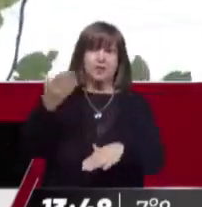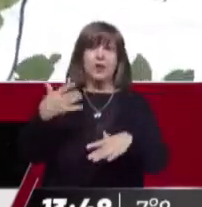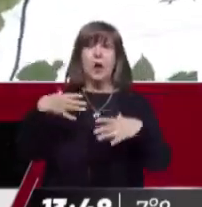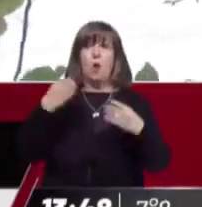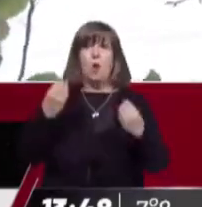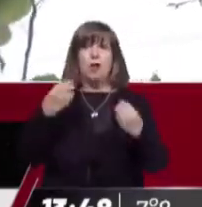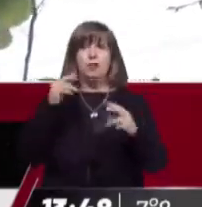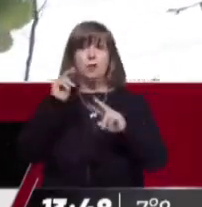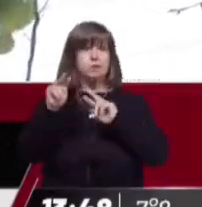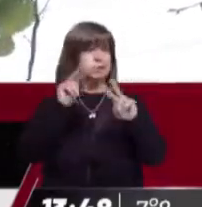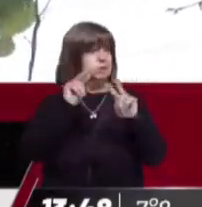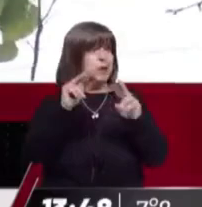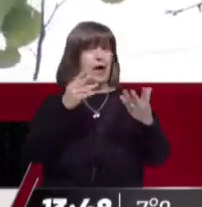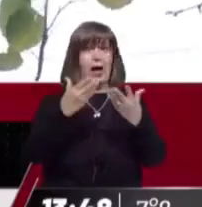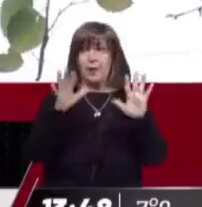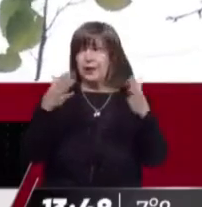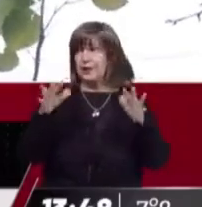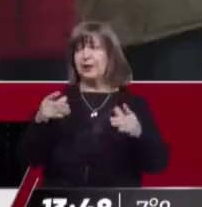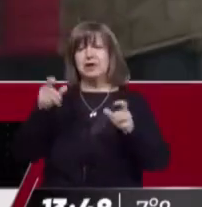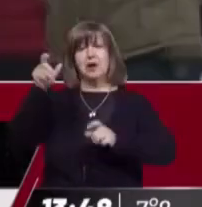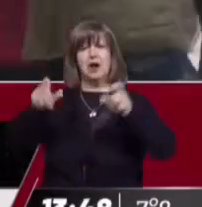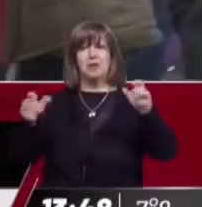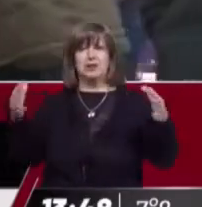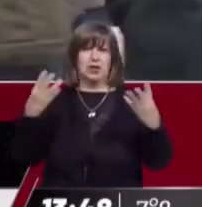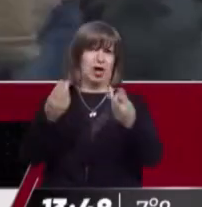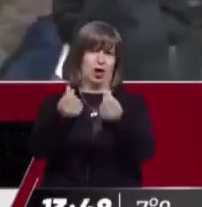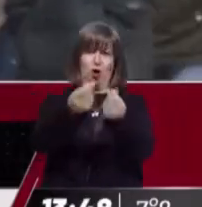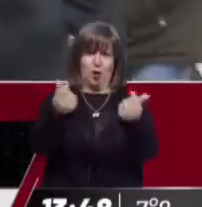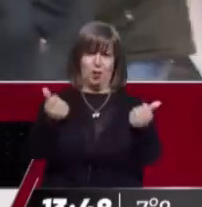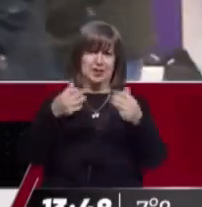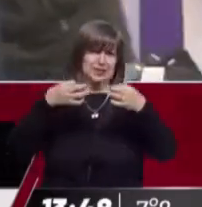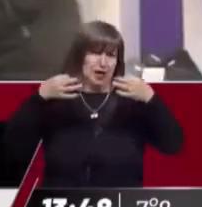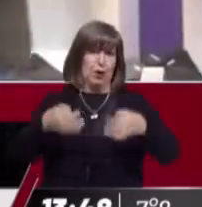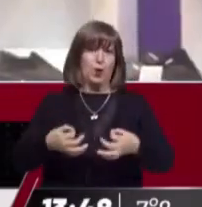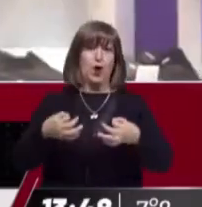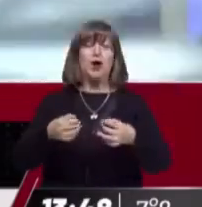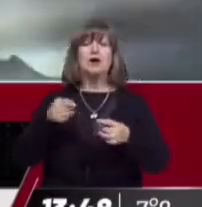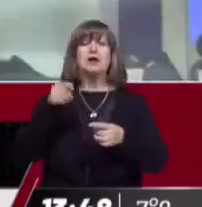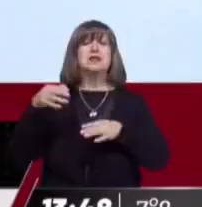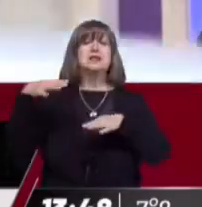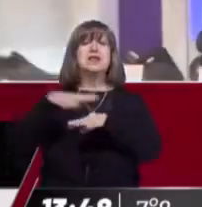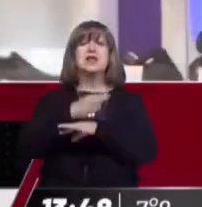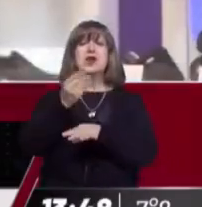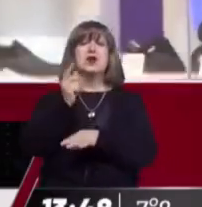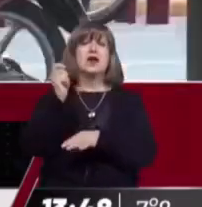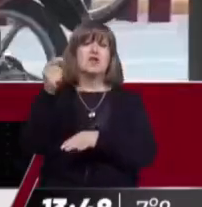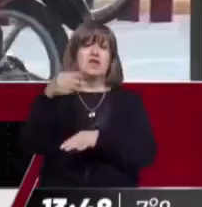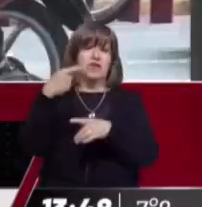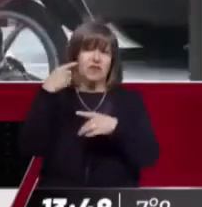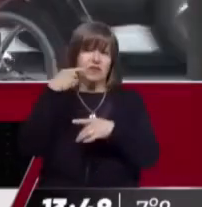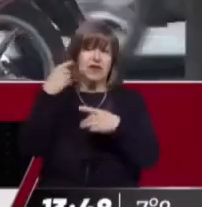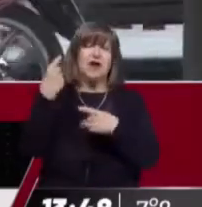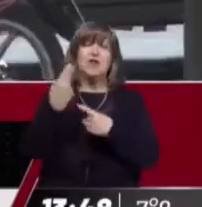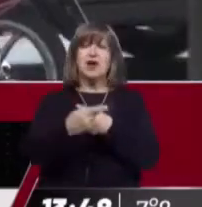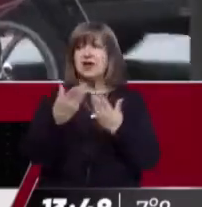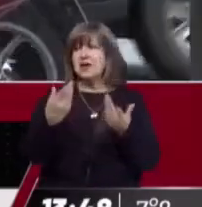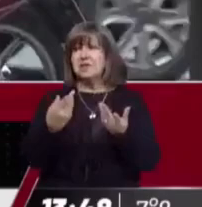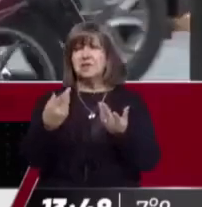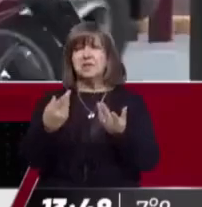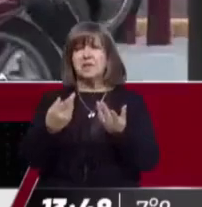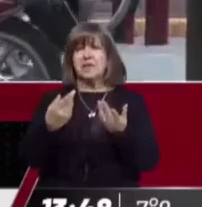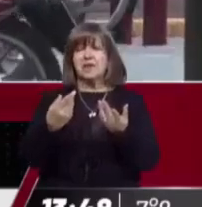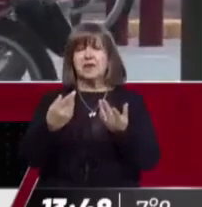ciudad compacta y después hay que tener en cuenta no más que a la ciudad viene el el del interior de la provincia que